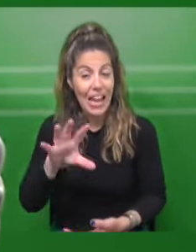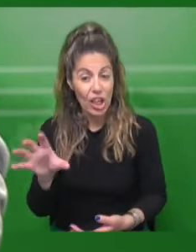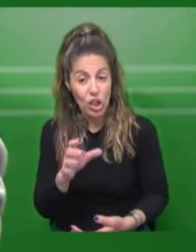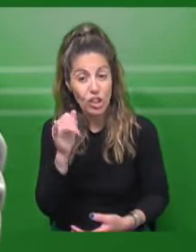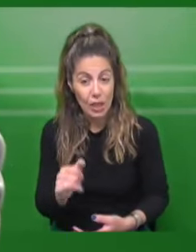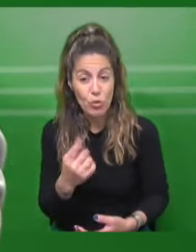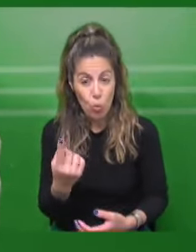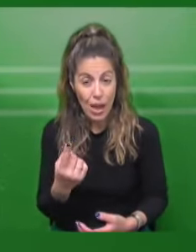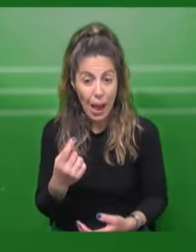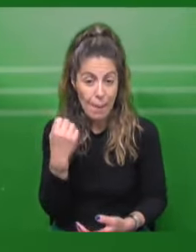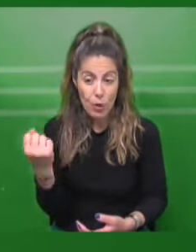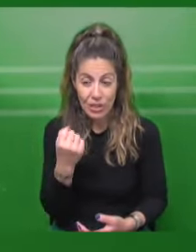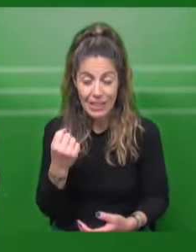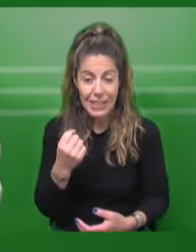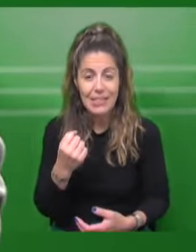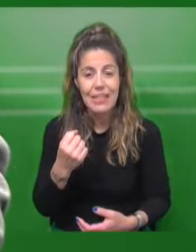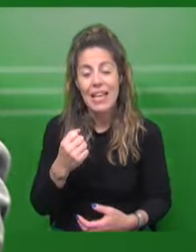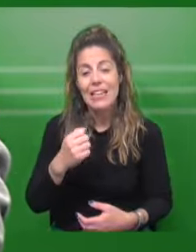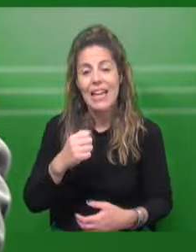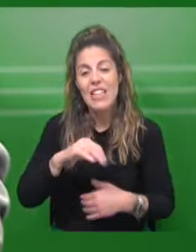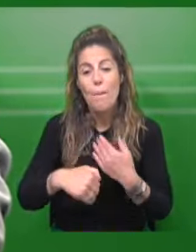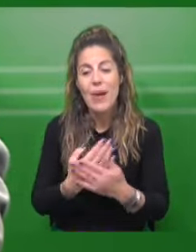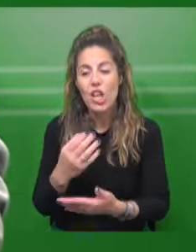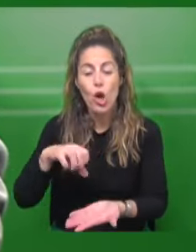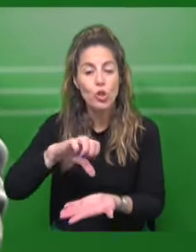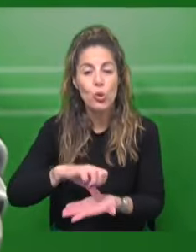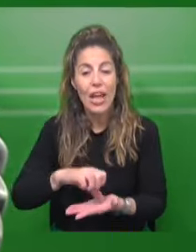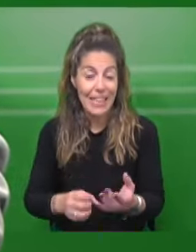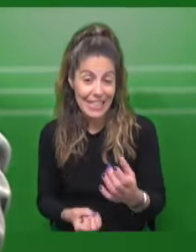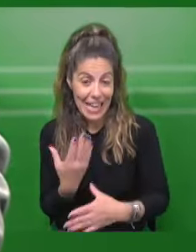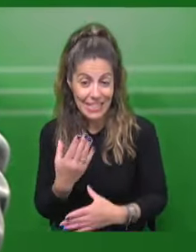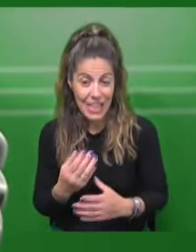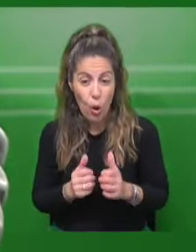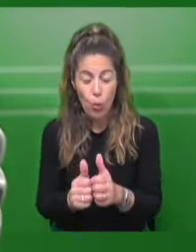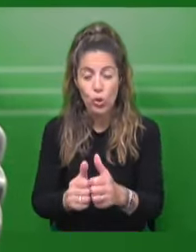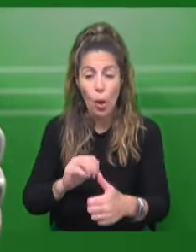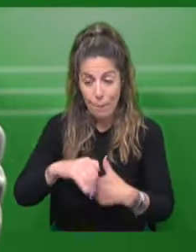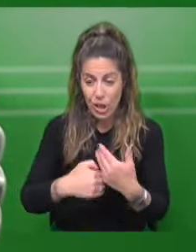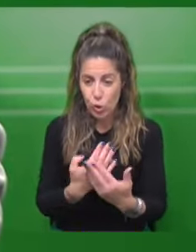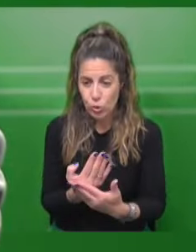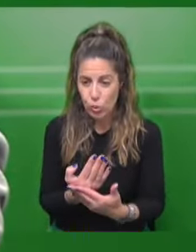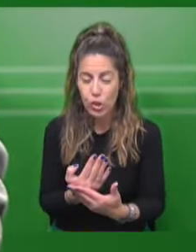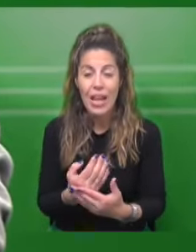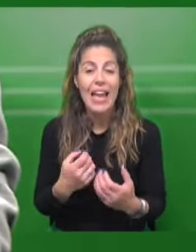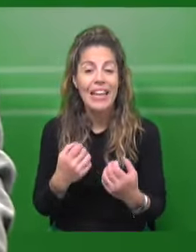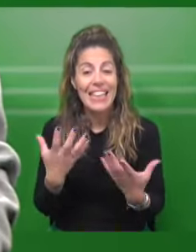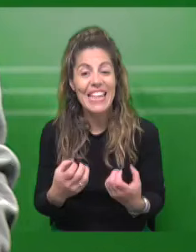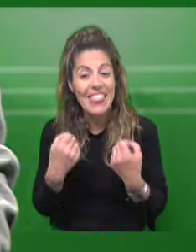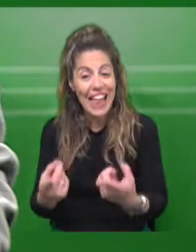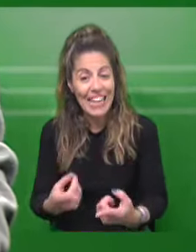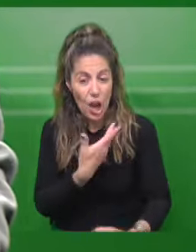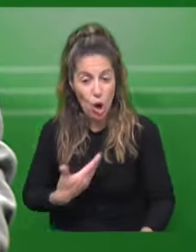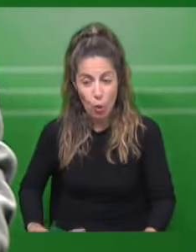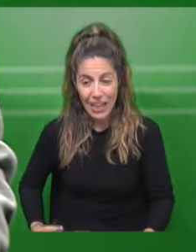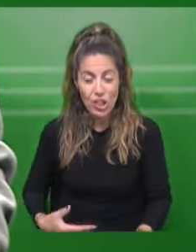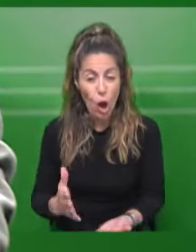una muy importante que es mercociudades que nace junto con el mercosur que pretende justamente darle a los gobiernos locales un